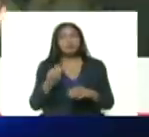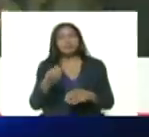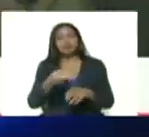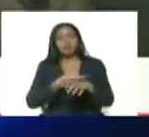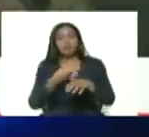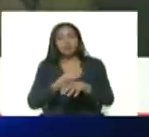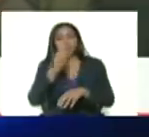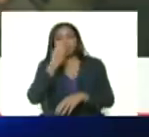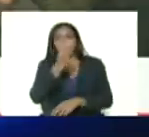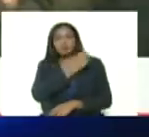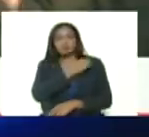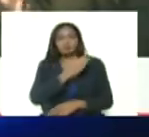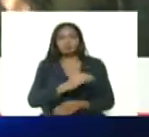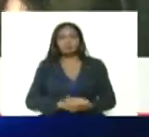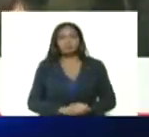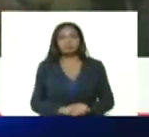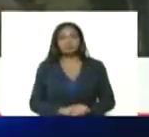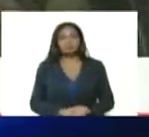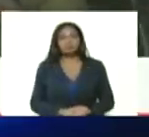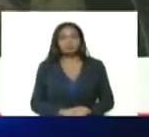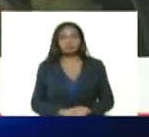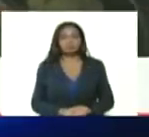García Carneiro.